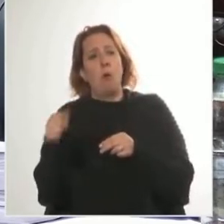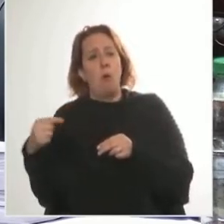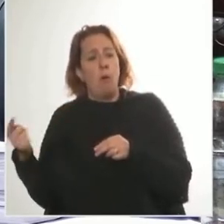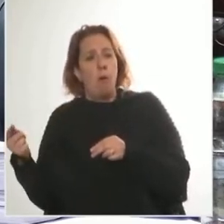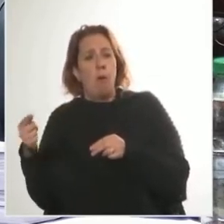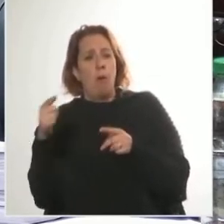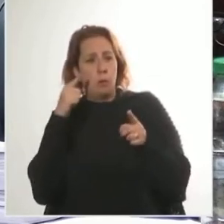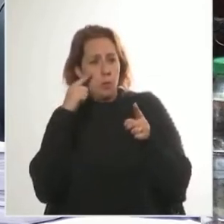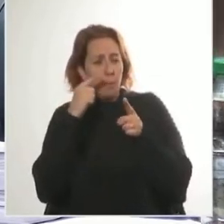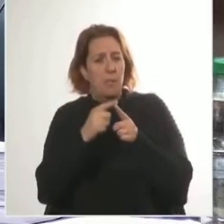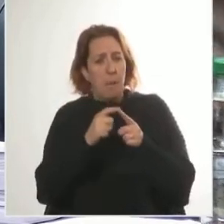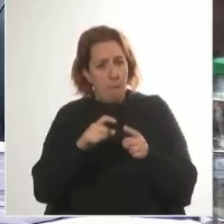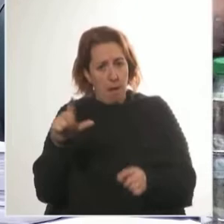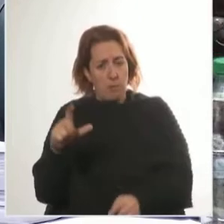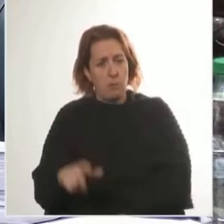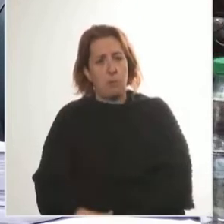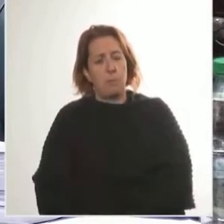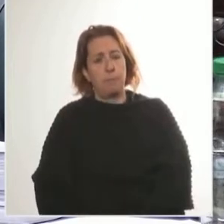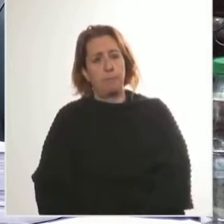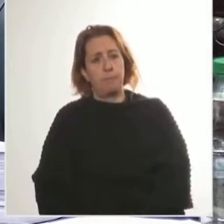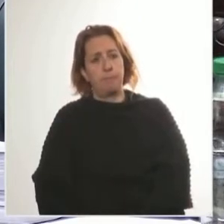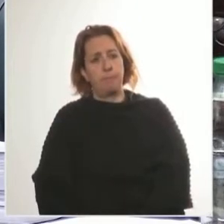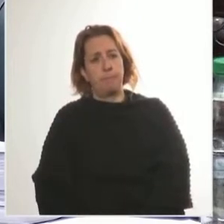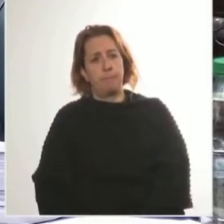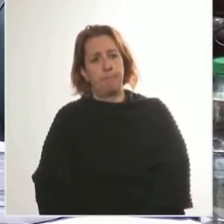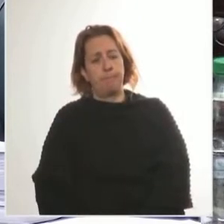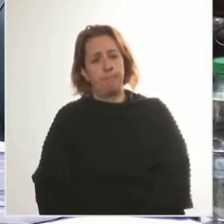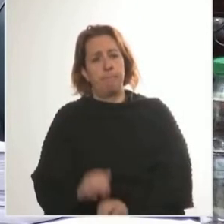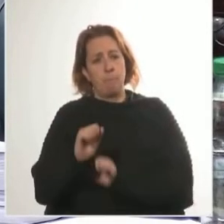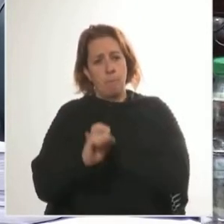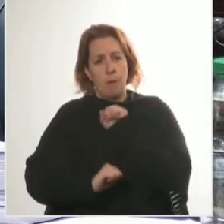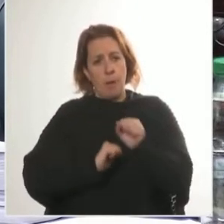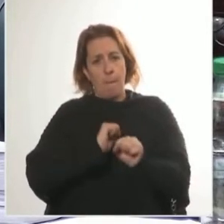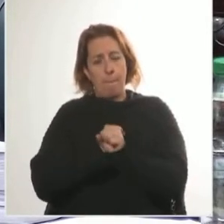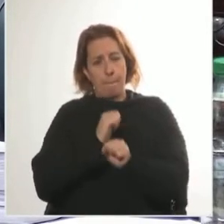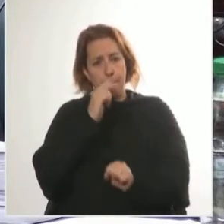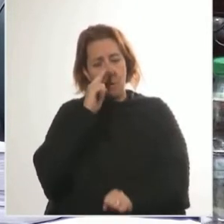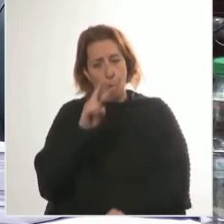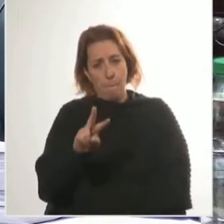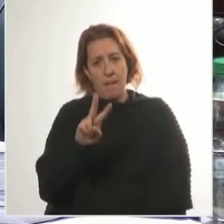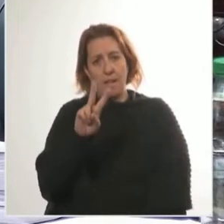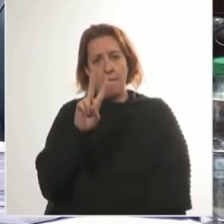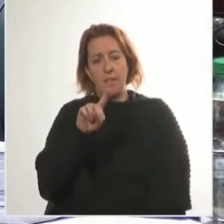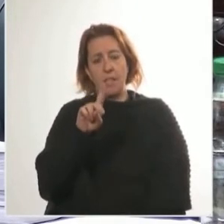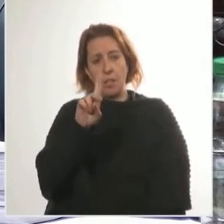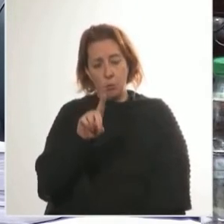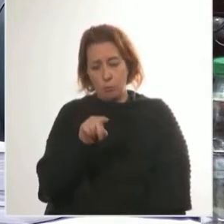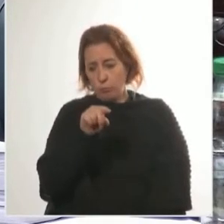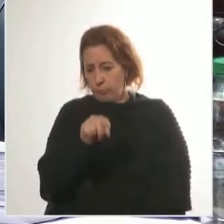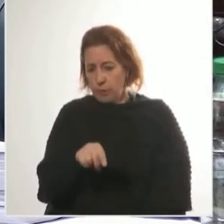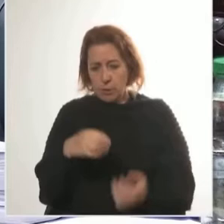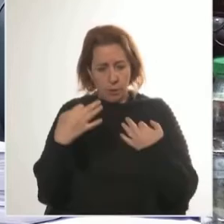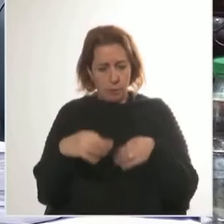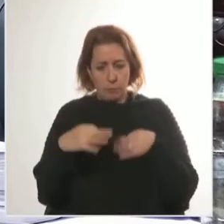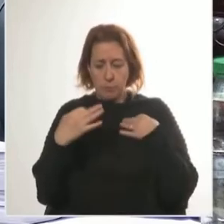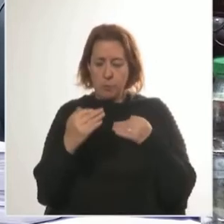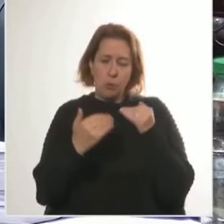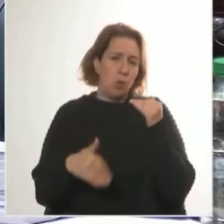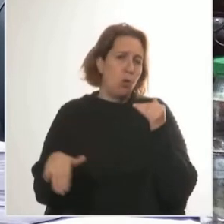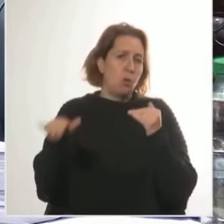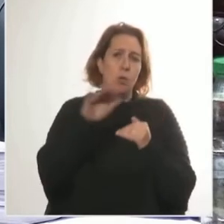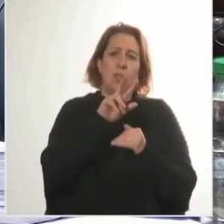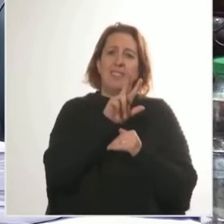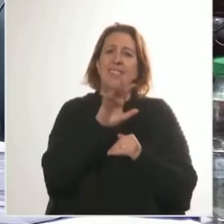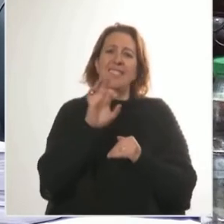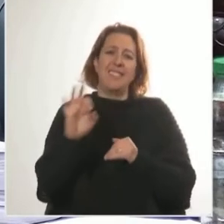había márgenes aún mayores. En el año 2021, ese sobrecumplimiento superó los 300